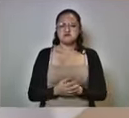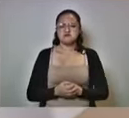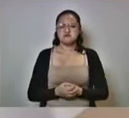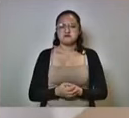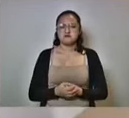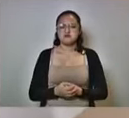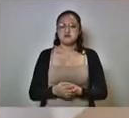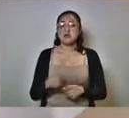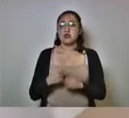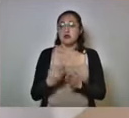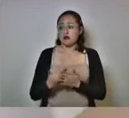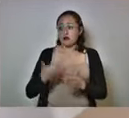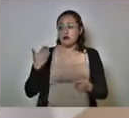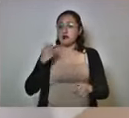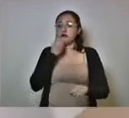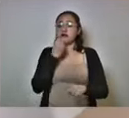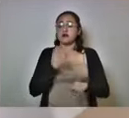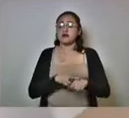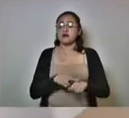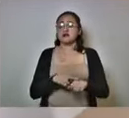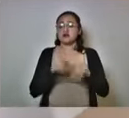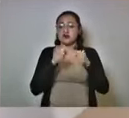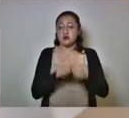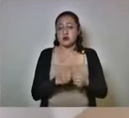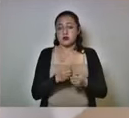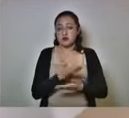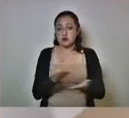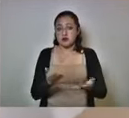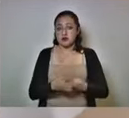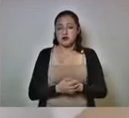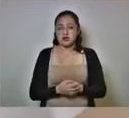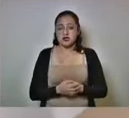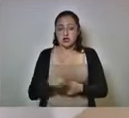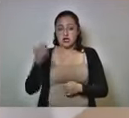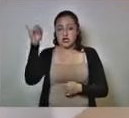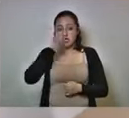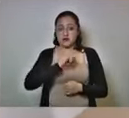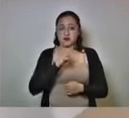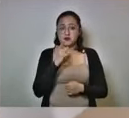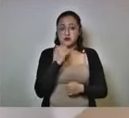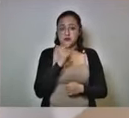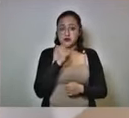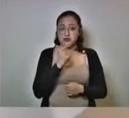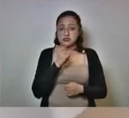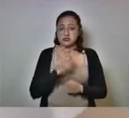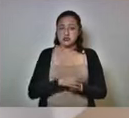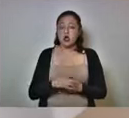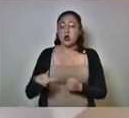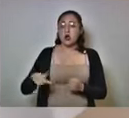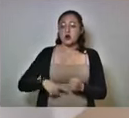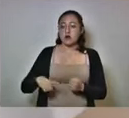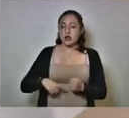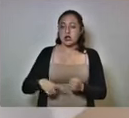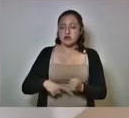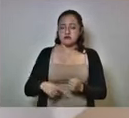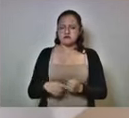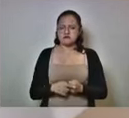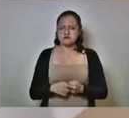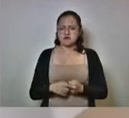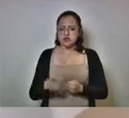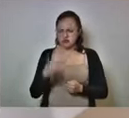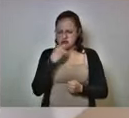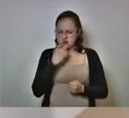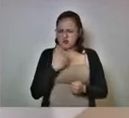Que los anteriores secretarios de Seguridad Pública, jefes policiales y gobernadores, que se atrevan